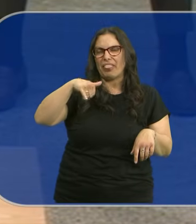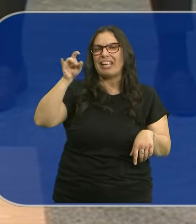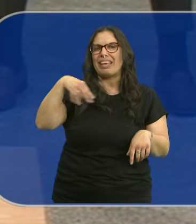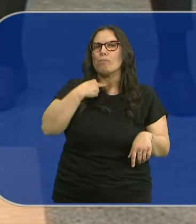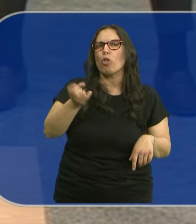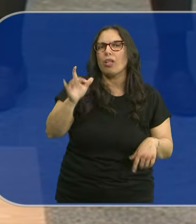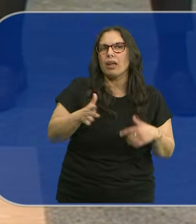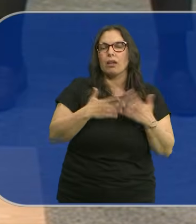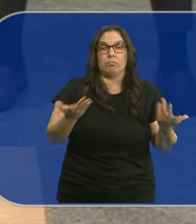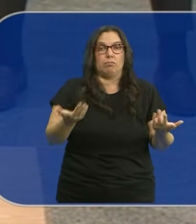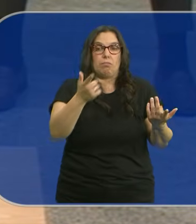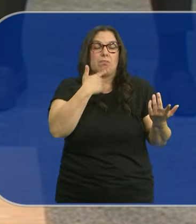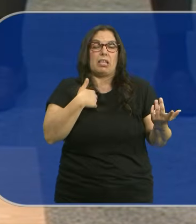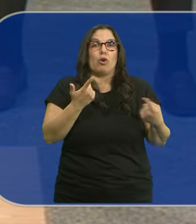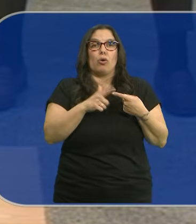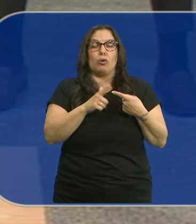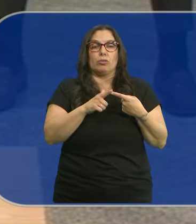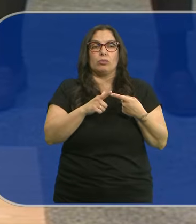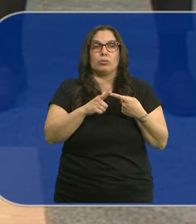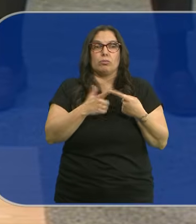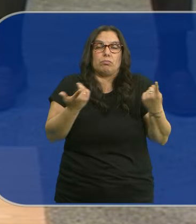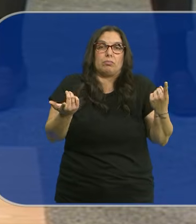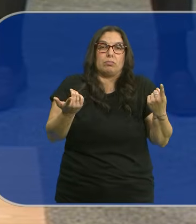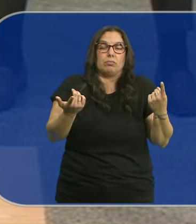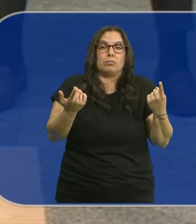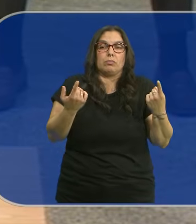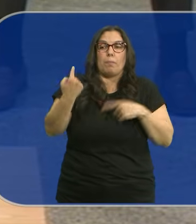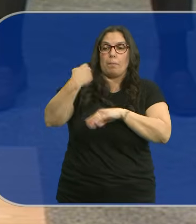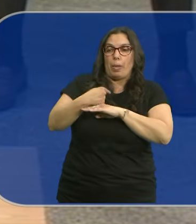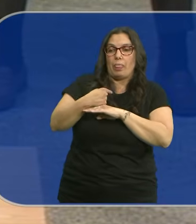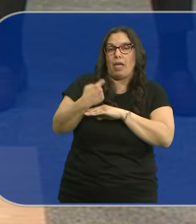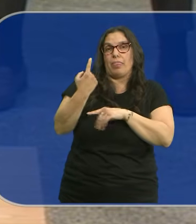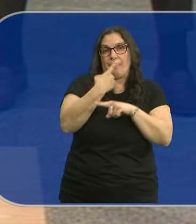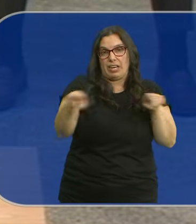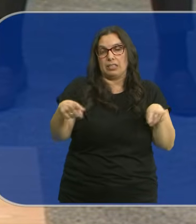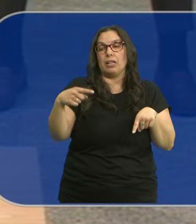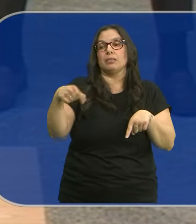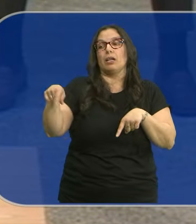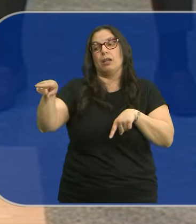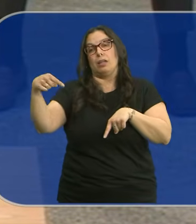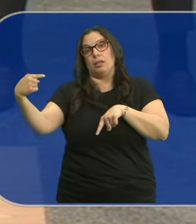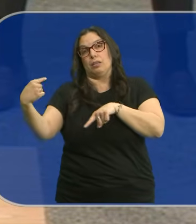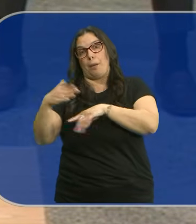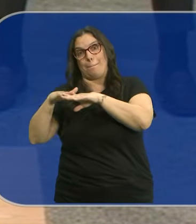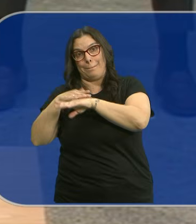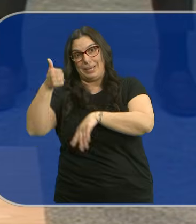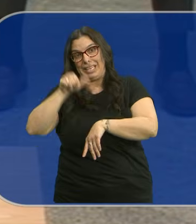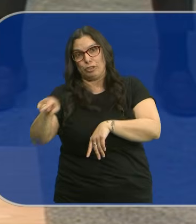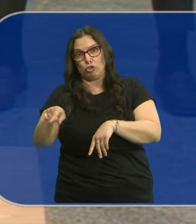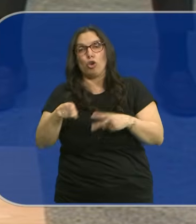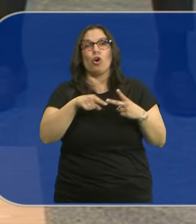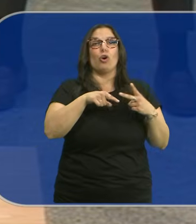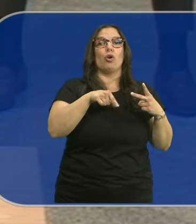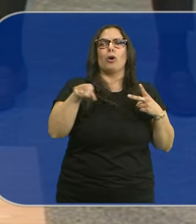en concreto? Bueno, lo que me dijo es venía de diferentes vías. El ministro, por un lado, María Dolores de Cospedal,